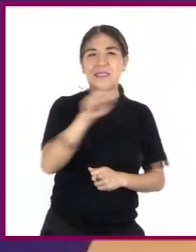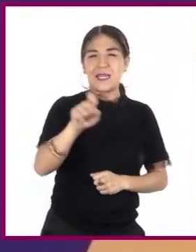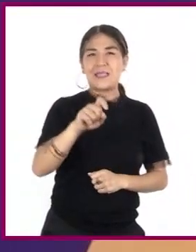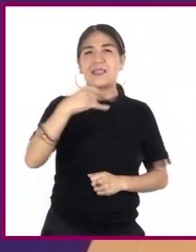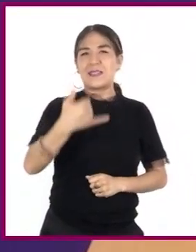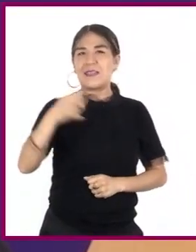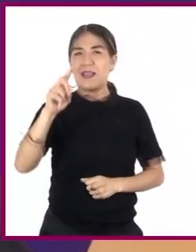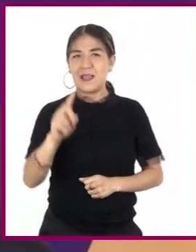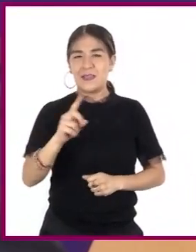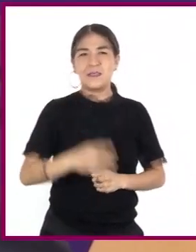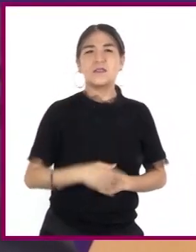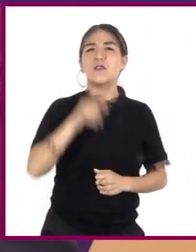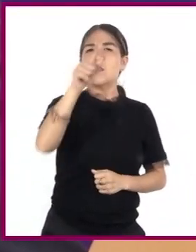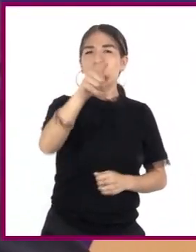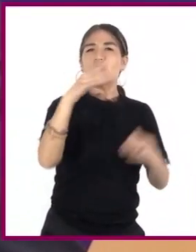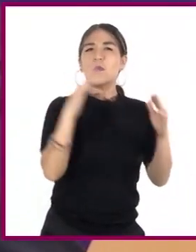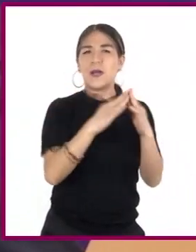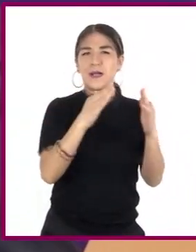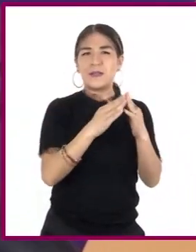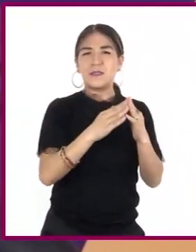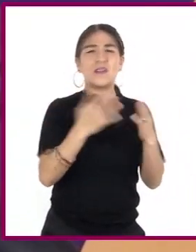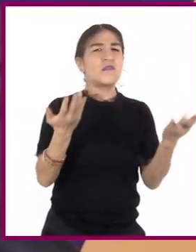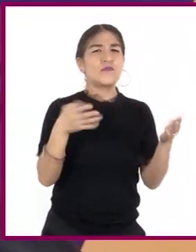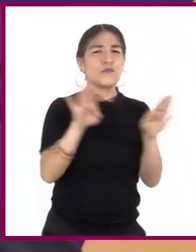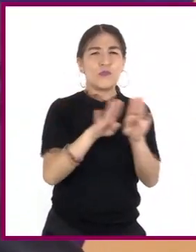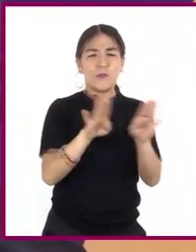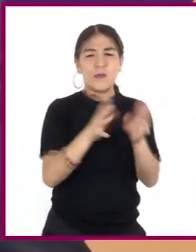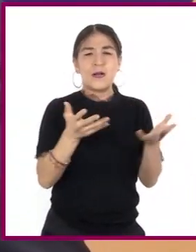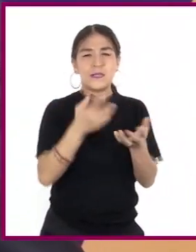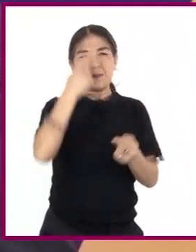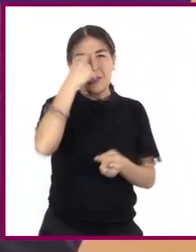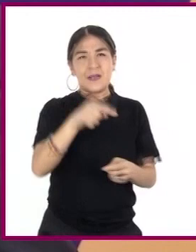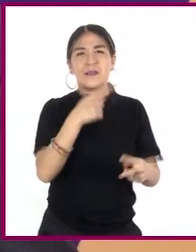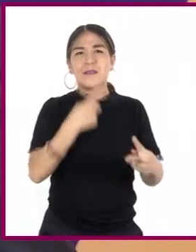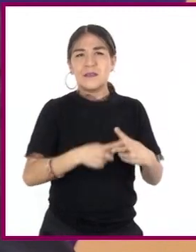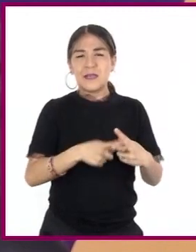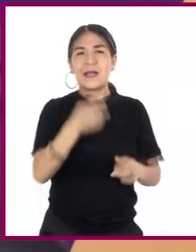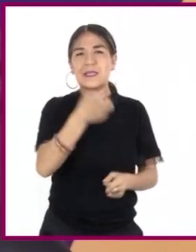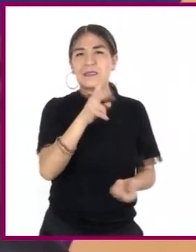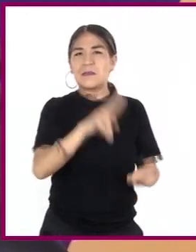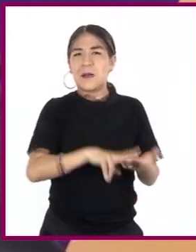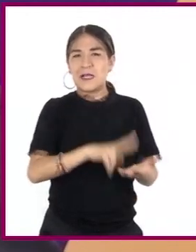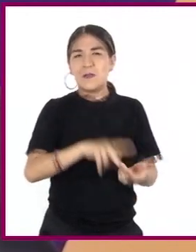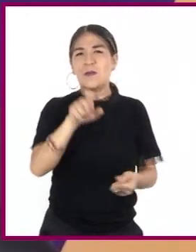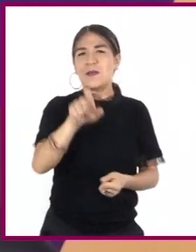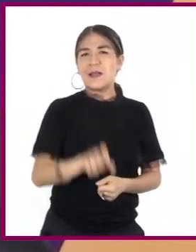yardas. Allá en casa, ¿qué harían para calcular el valor de X?